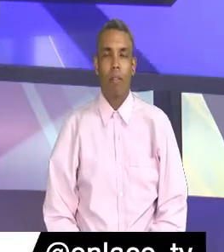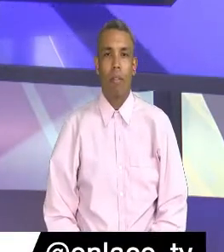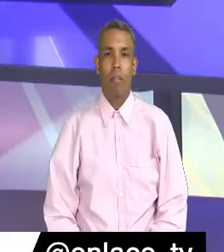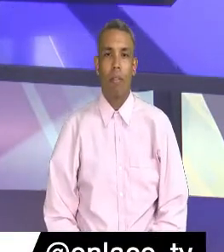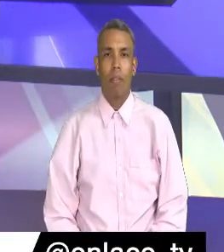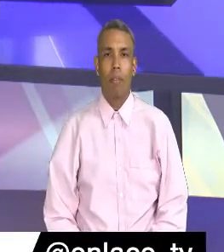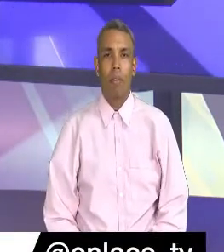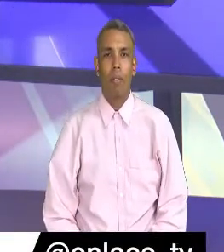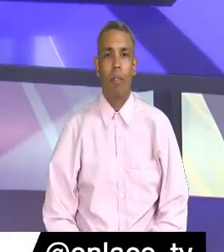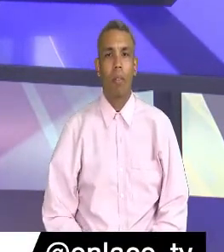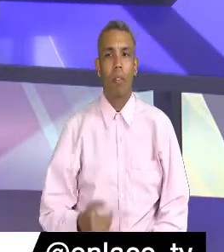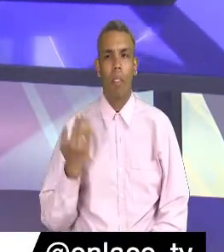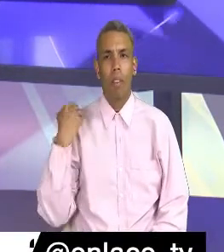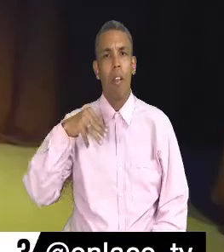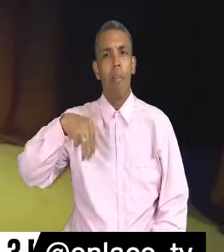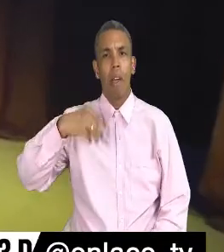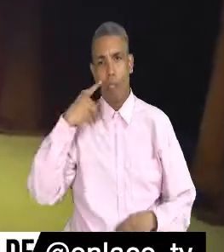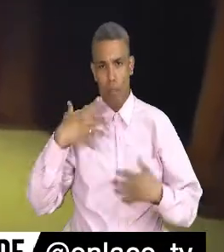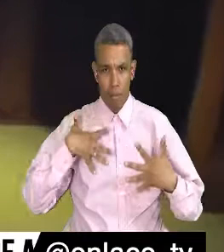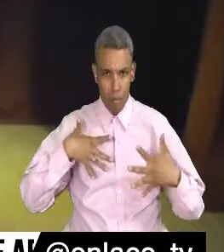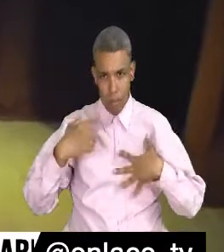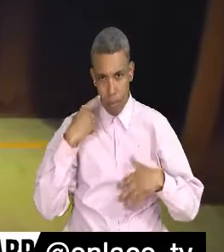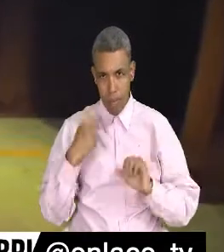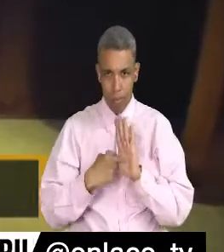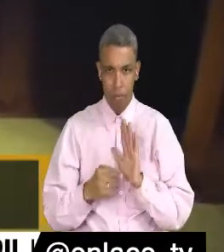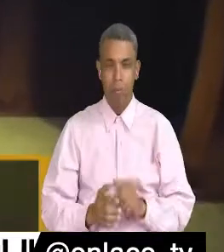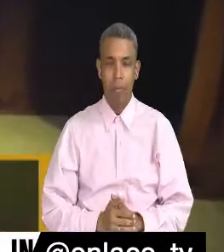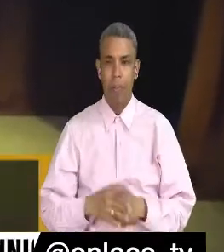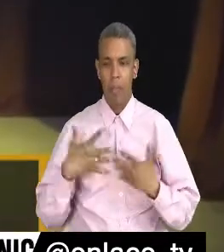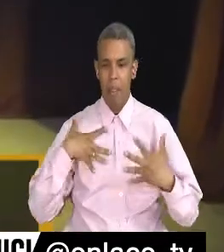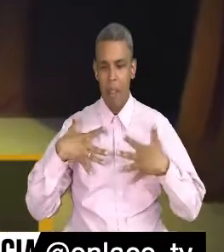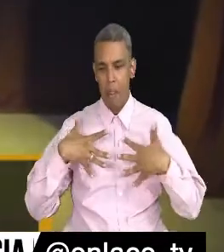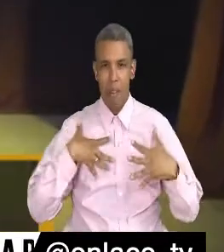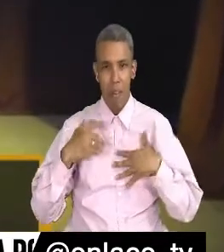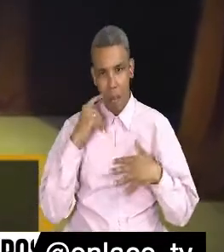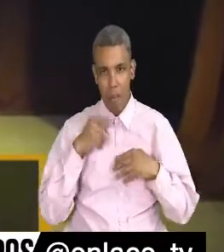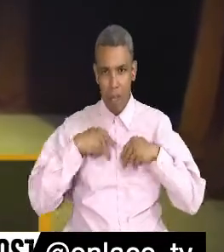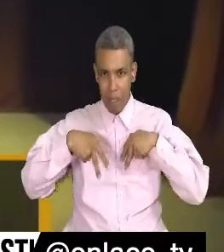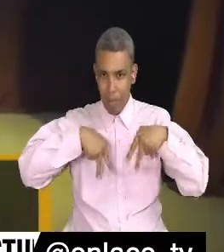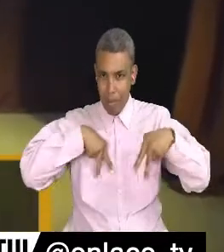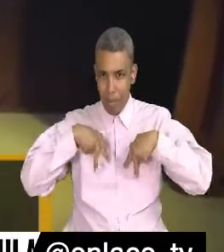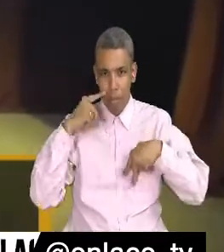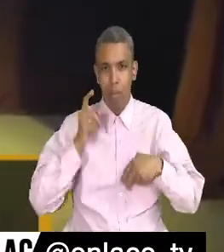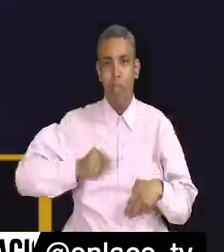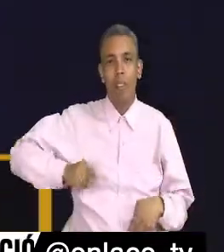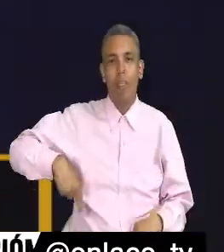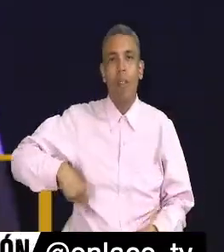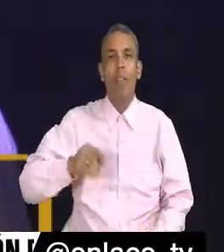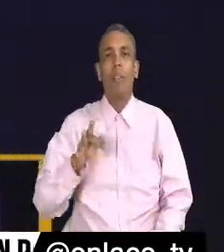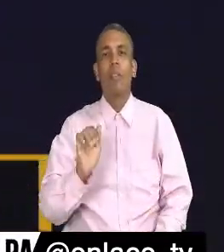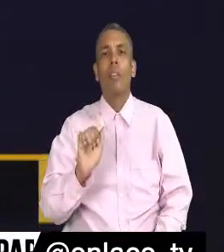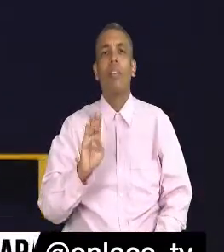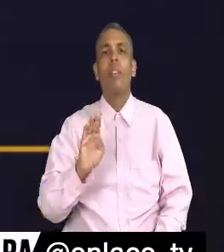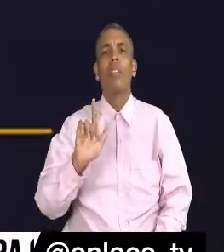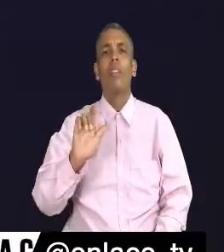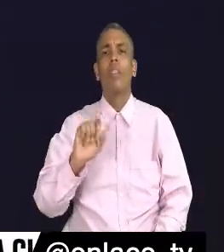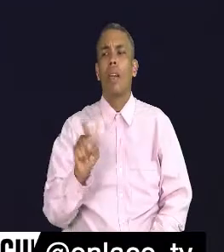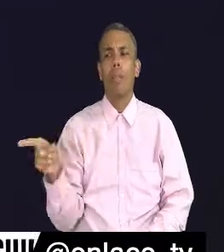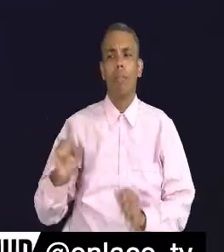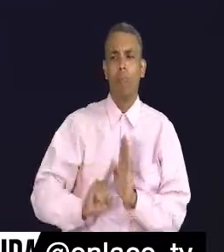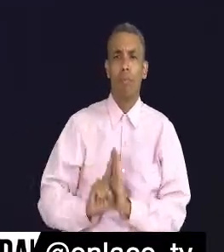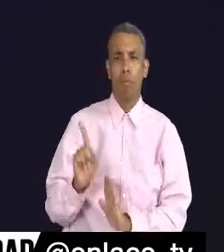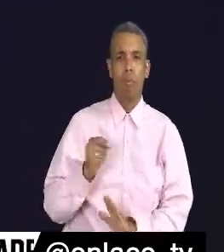de sus puestas de escena. Avanza con éxito la nueva temporada de teatro de la Escuela de Artes Las Tablas, por ello Enlace Noticias estuvo la noche